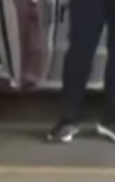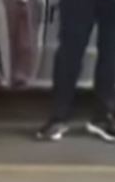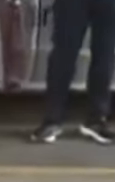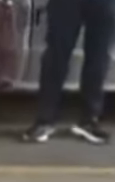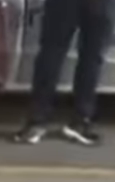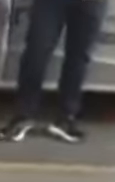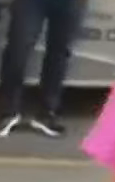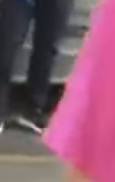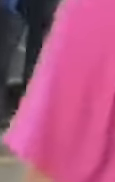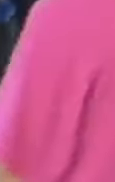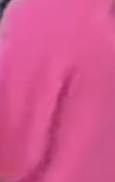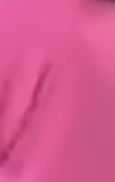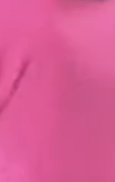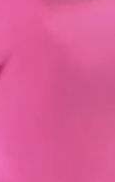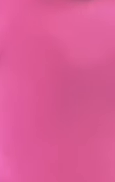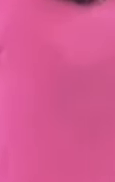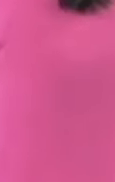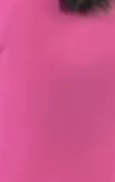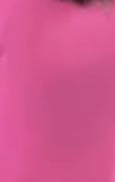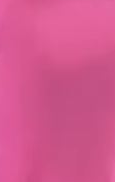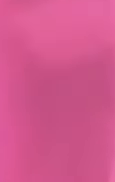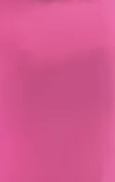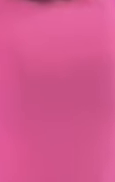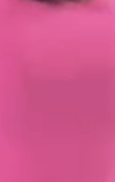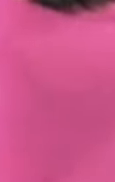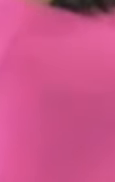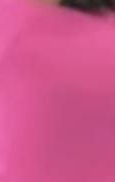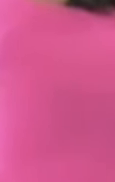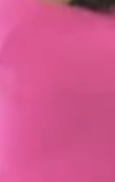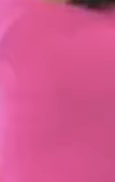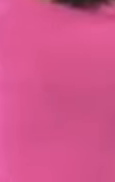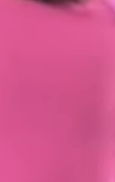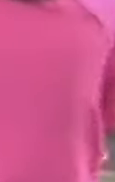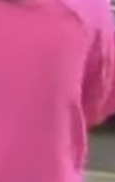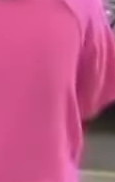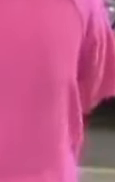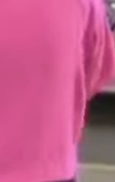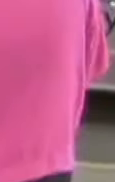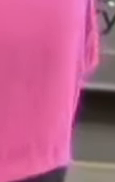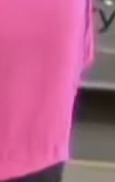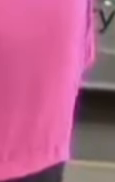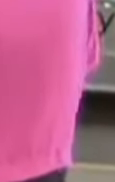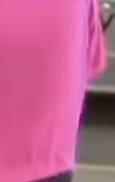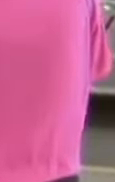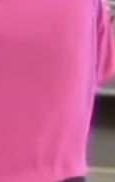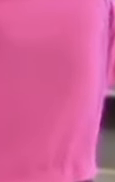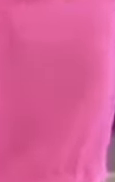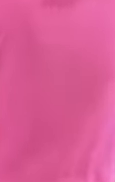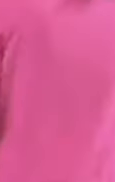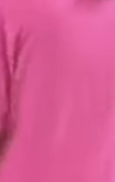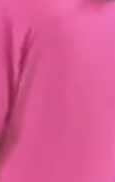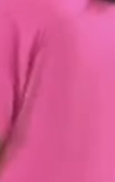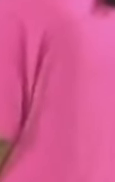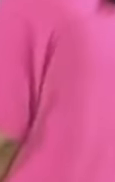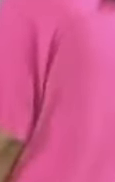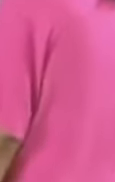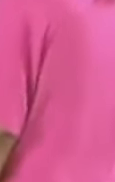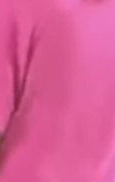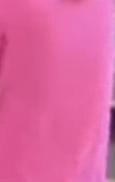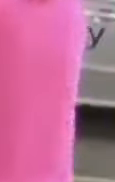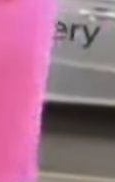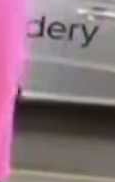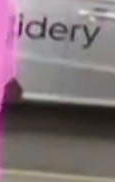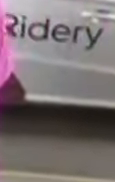Allí lo vemos en compañía de la primera combatiente, la doctora Cilia Flores de Maduro, y es recibido por la vicepresidenta de la República, la